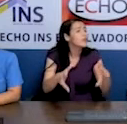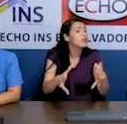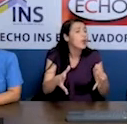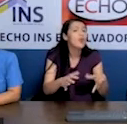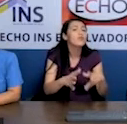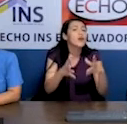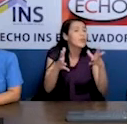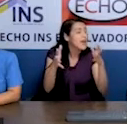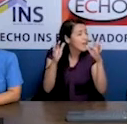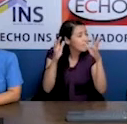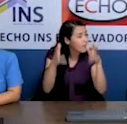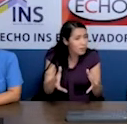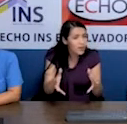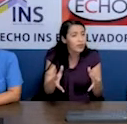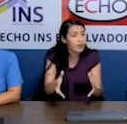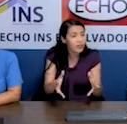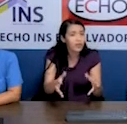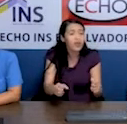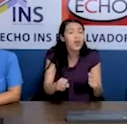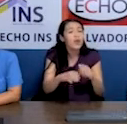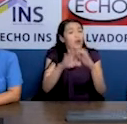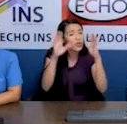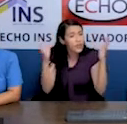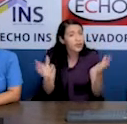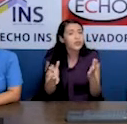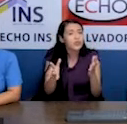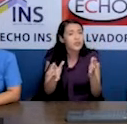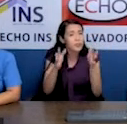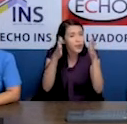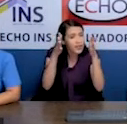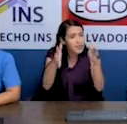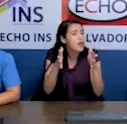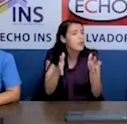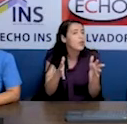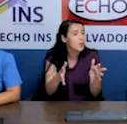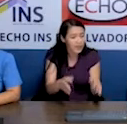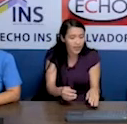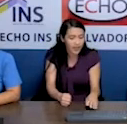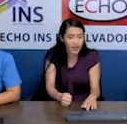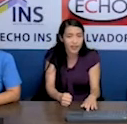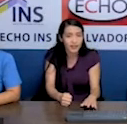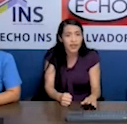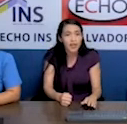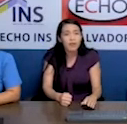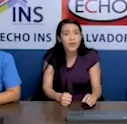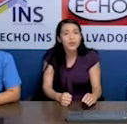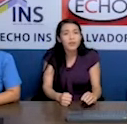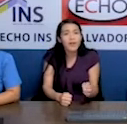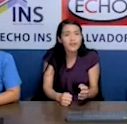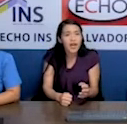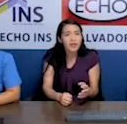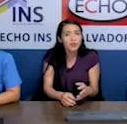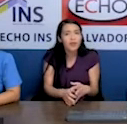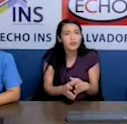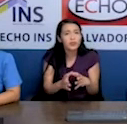si no cuento yo con un abordaje farmacológico o de otro tipo, iniciamos con medidas generales. Pero